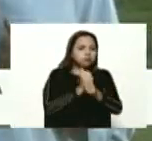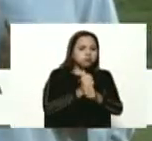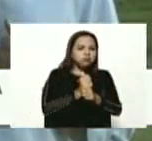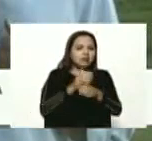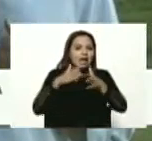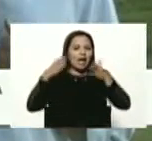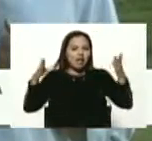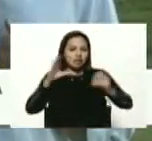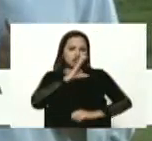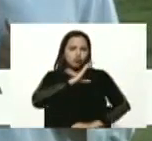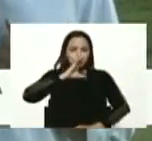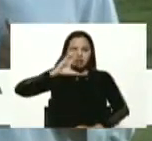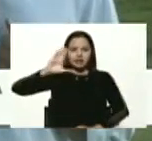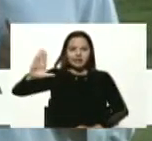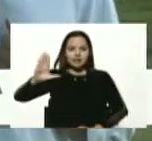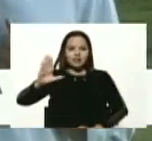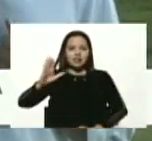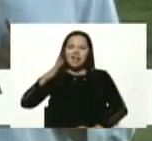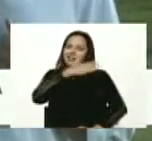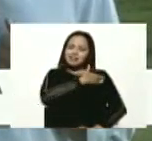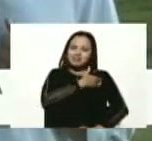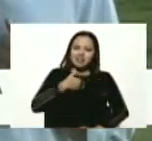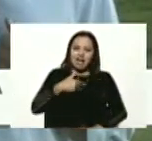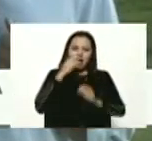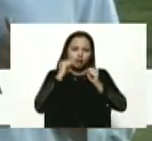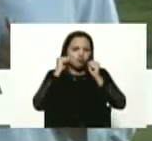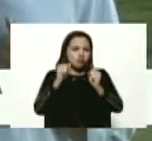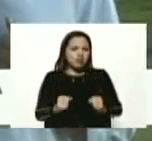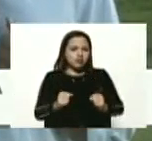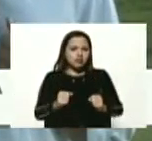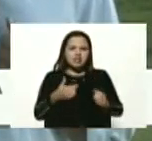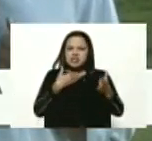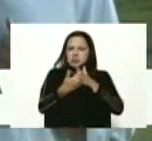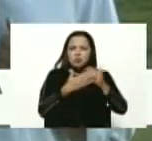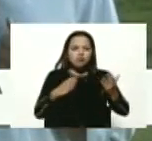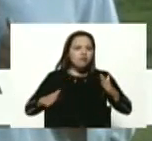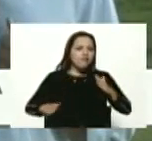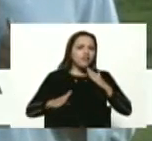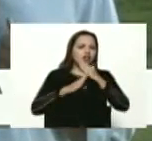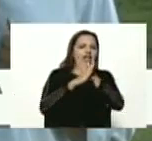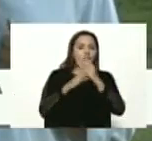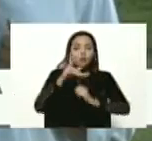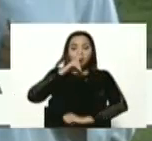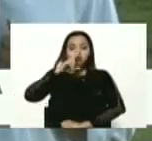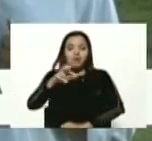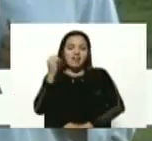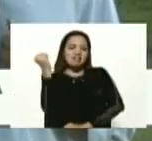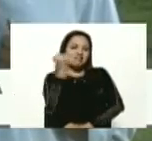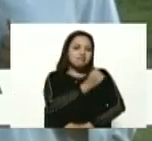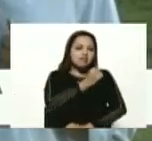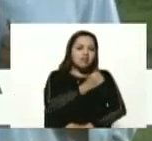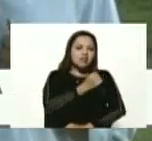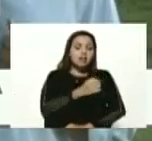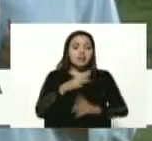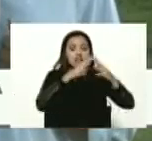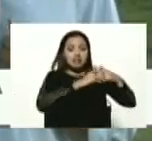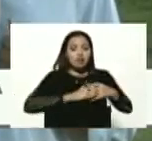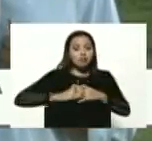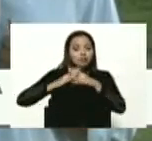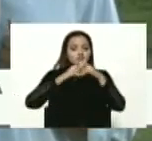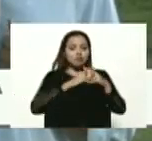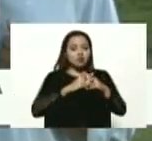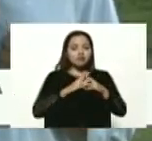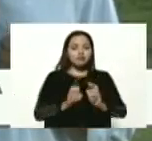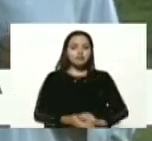ansiada soberanía, la ansiada seguridad, a pesar del bloqueo salvaje, criminal de la mayor potencia del mundo,